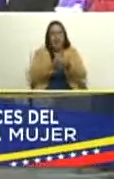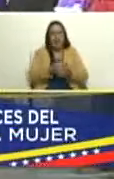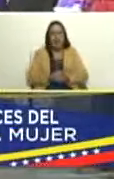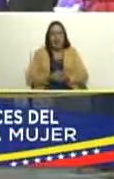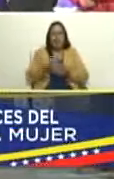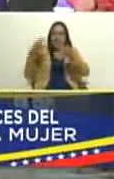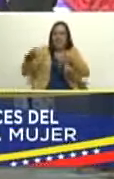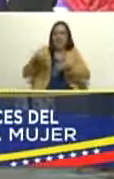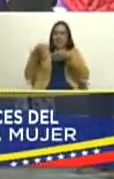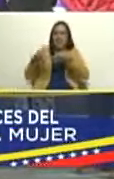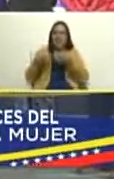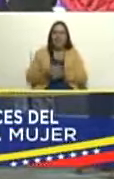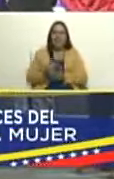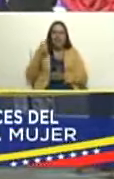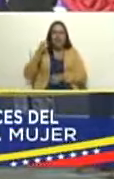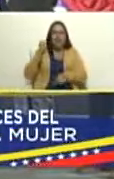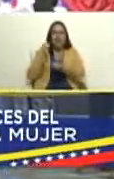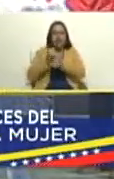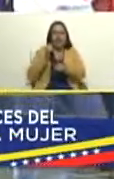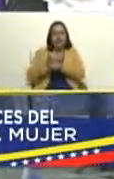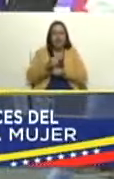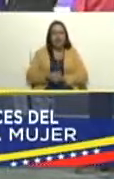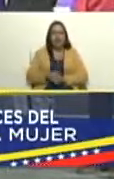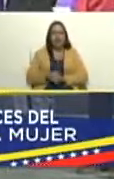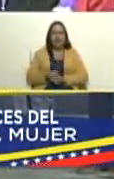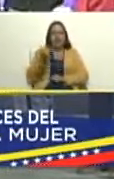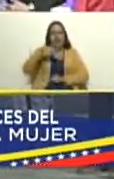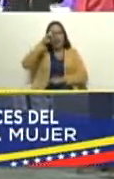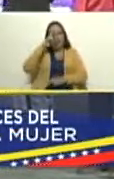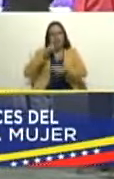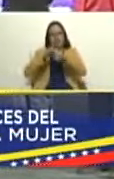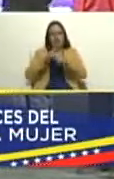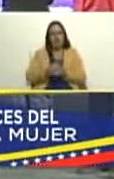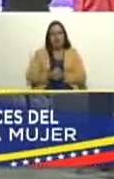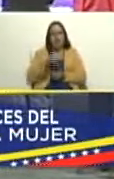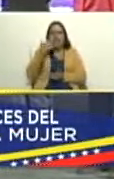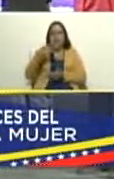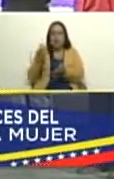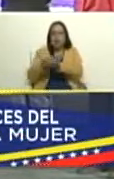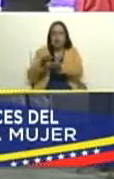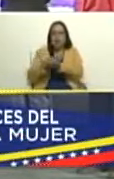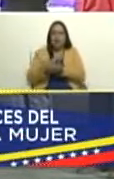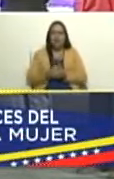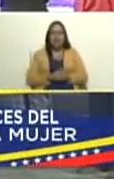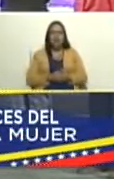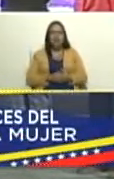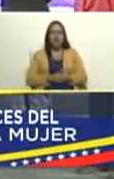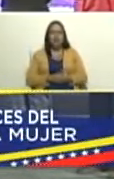Siempre, la mujer trabajadora es honesta y buena paga.